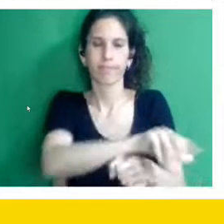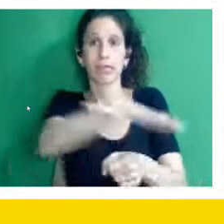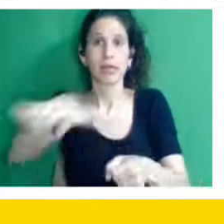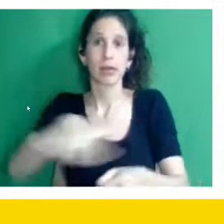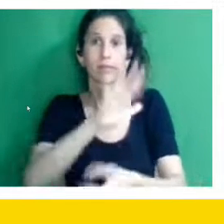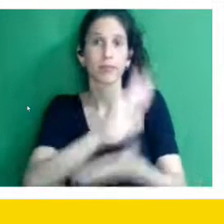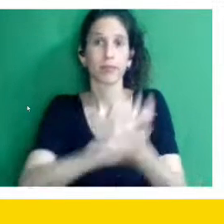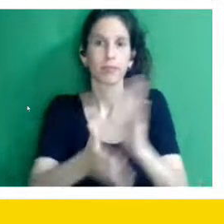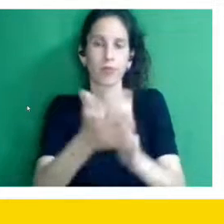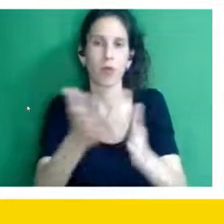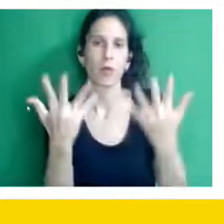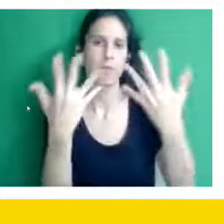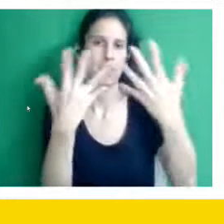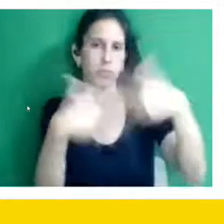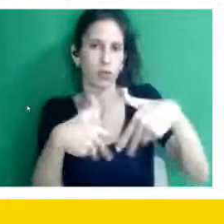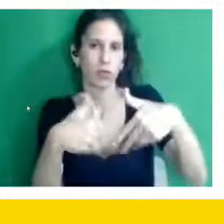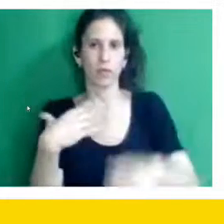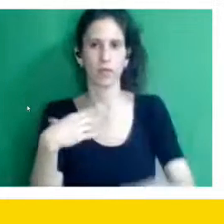general.